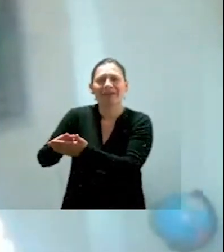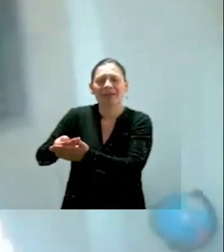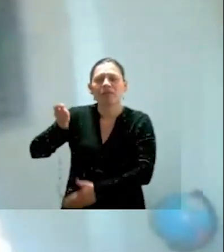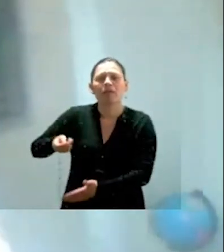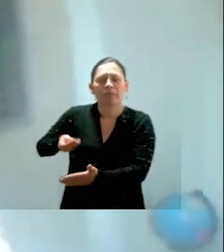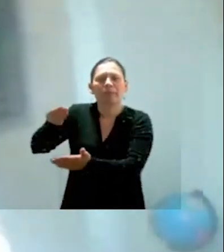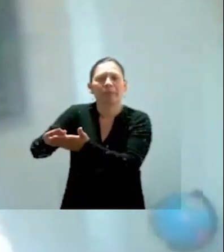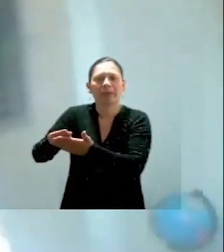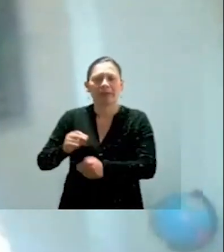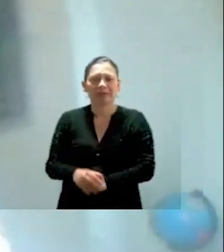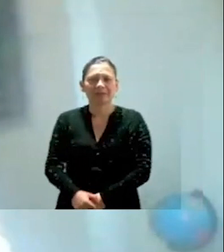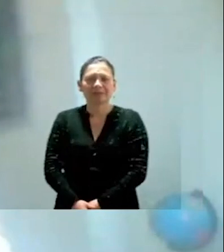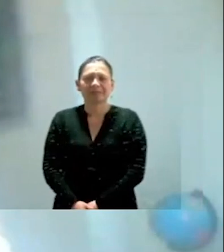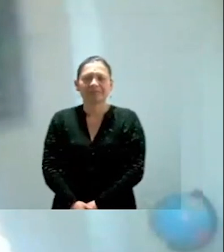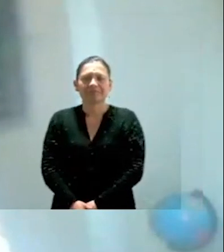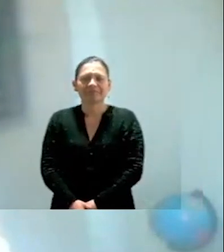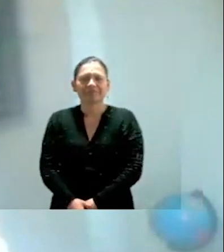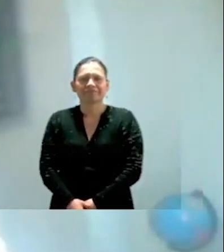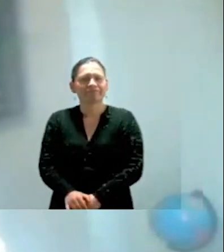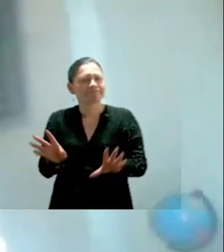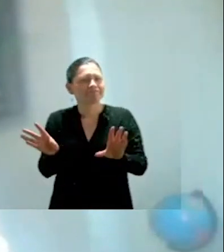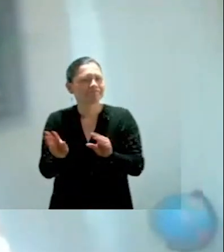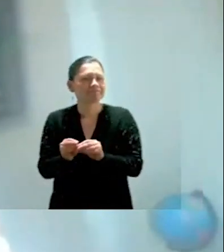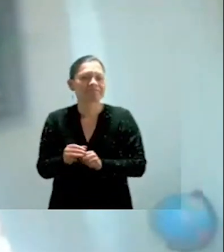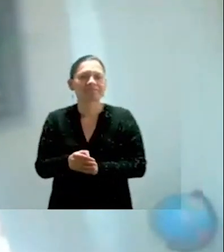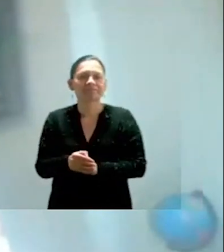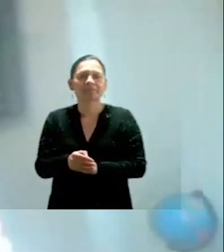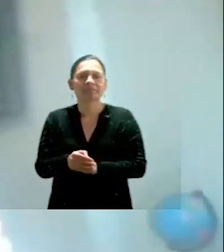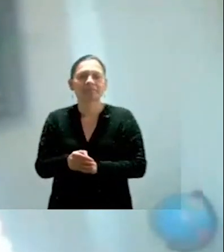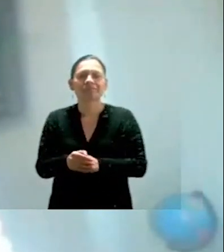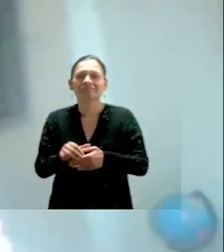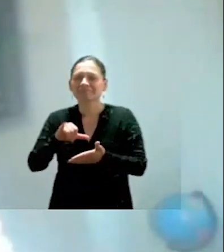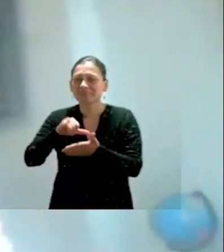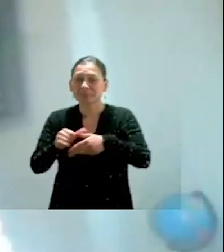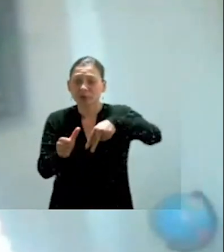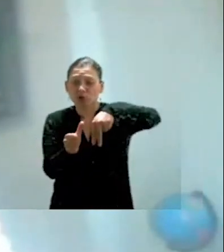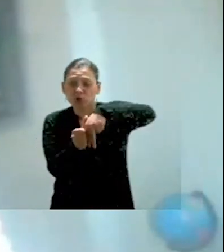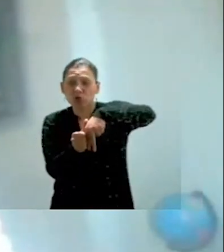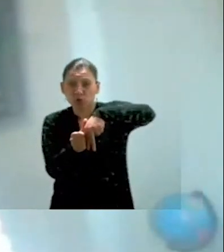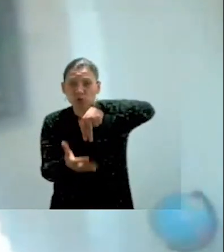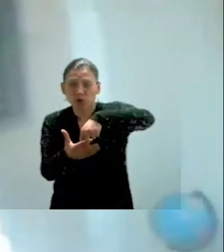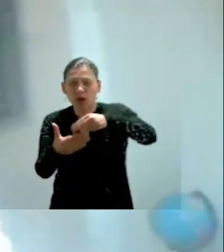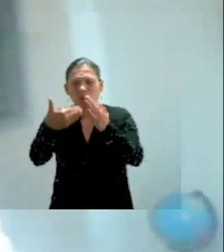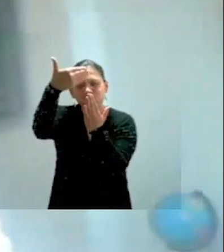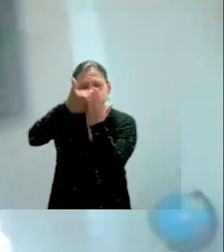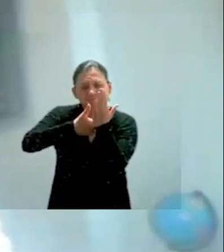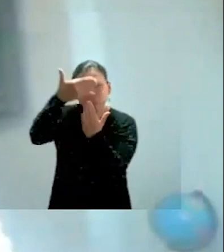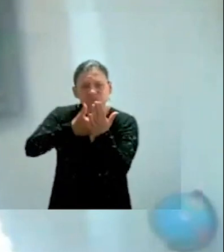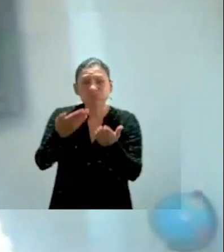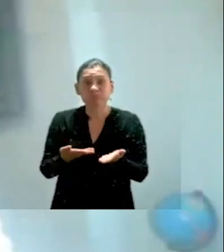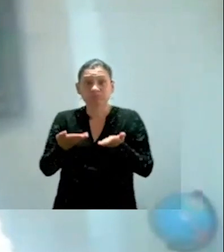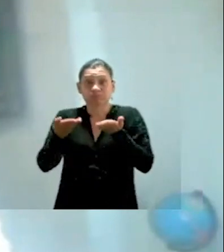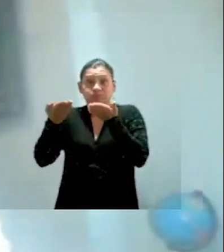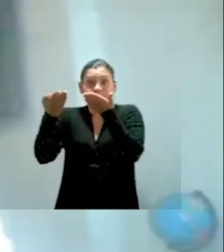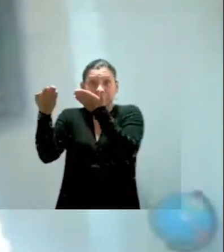Todo el íter de la tutela, desde que se interpone hasta que va el juez de primera instancia y van